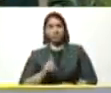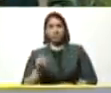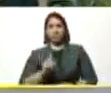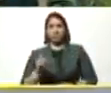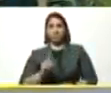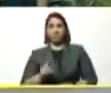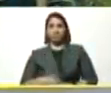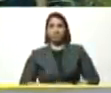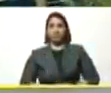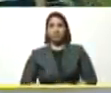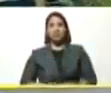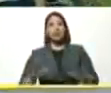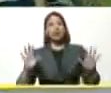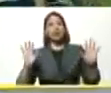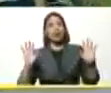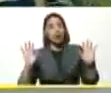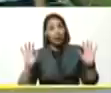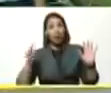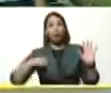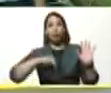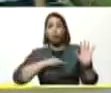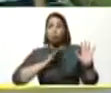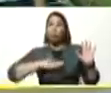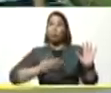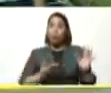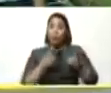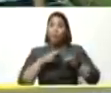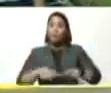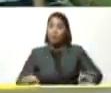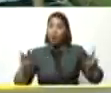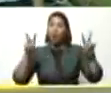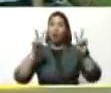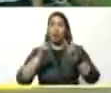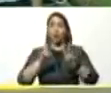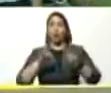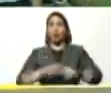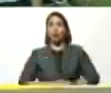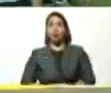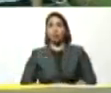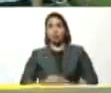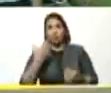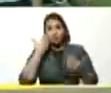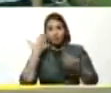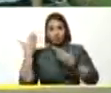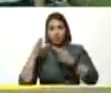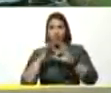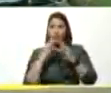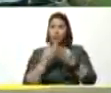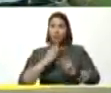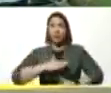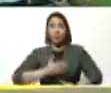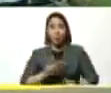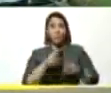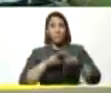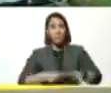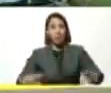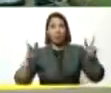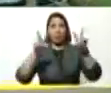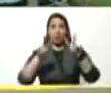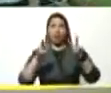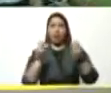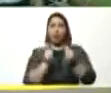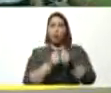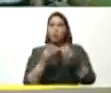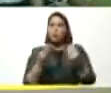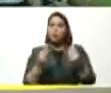Ah, para que nosotros podamos valorar, Yamilet y Ever, podamos valorar con mucho